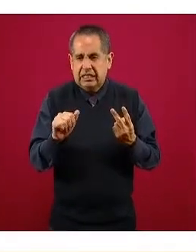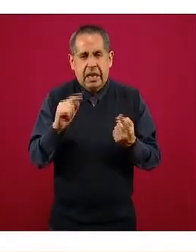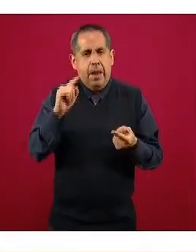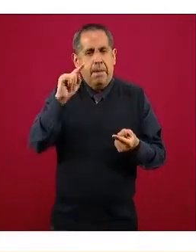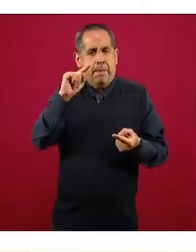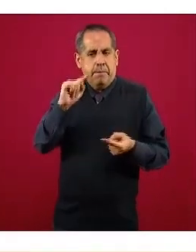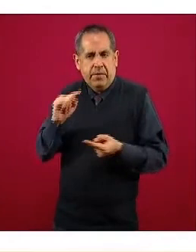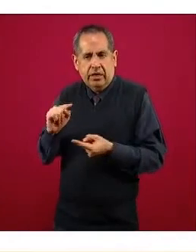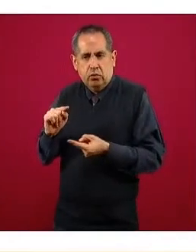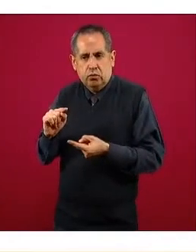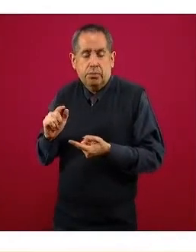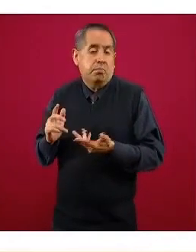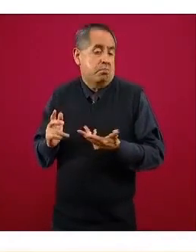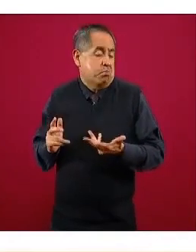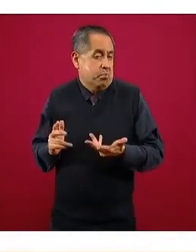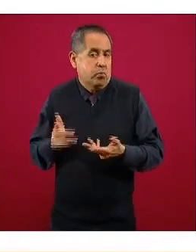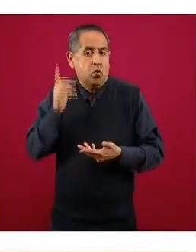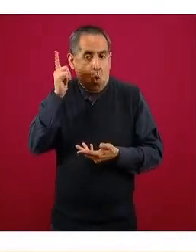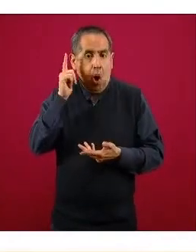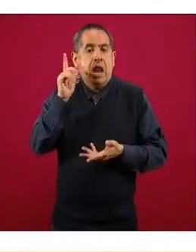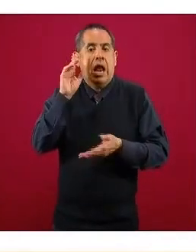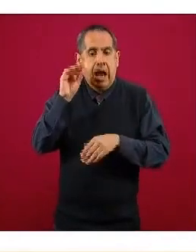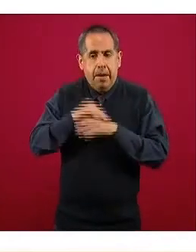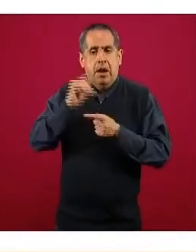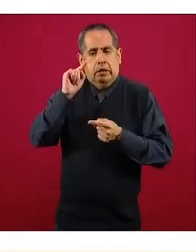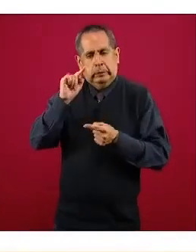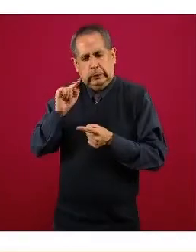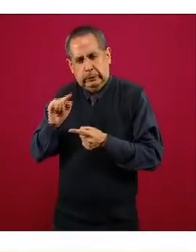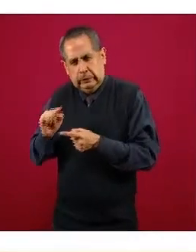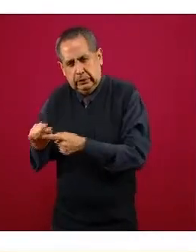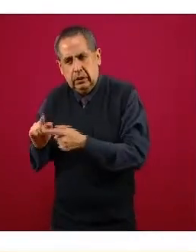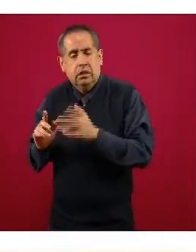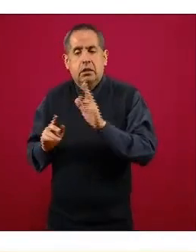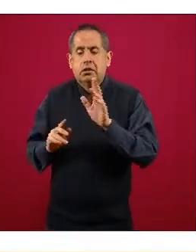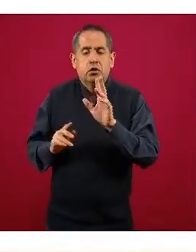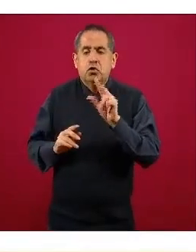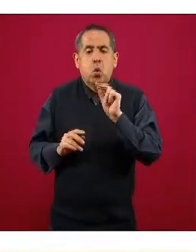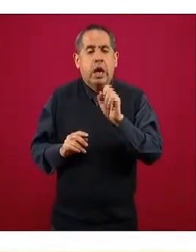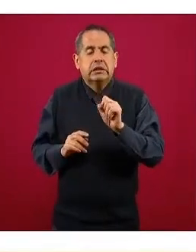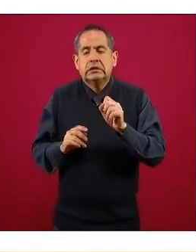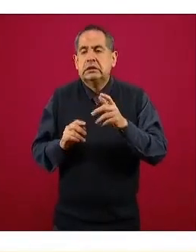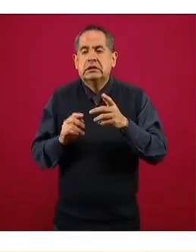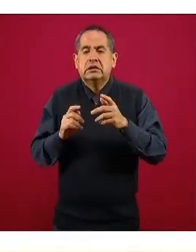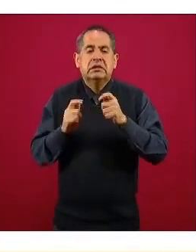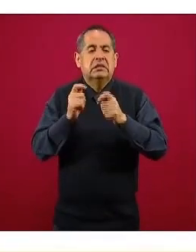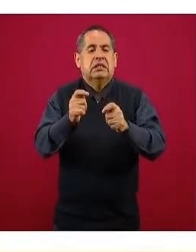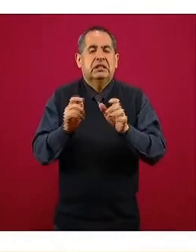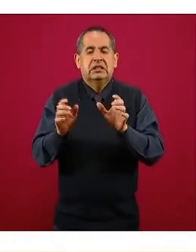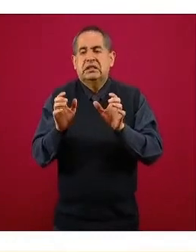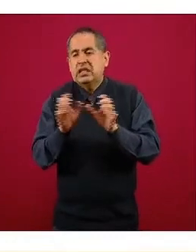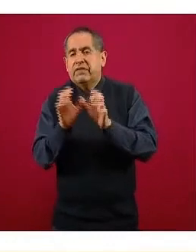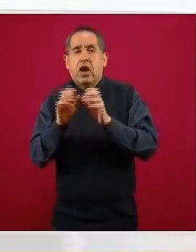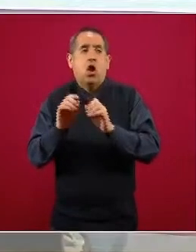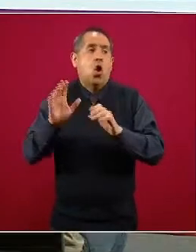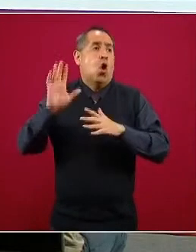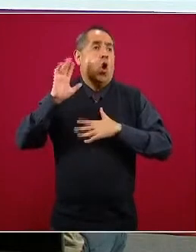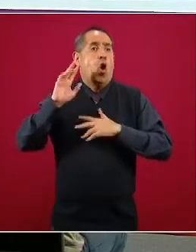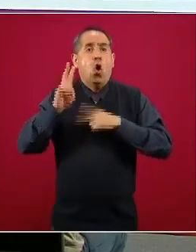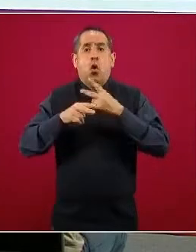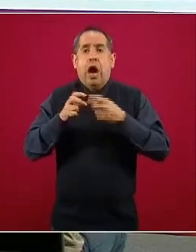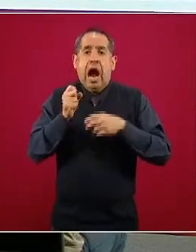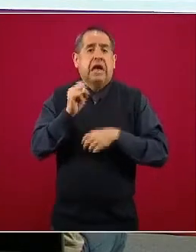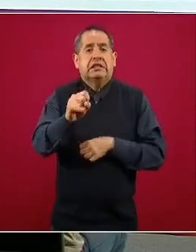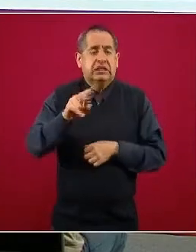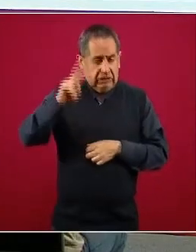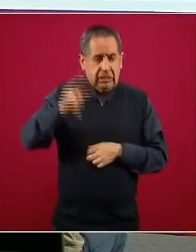26. Esperemos que se mantenga. Aquí nada se trata de una acreditación, certificación o promesa de que